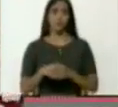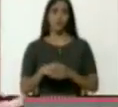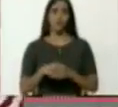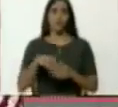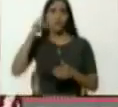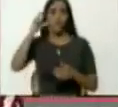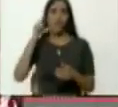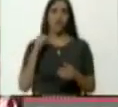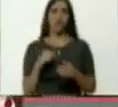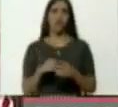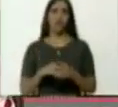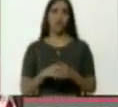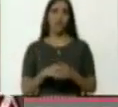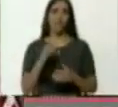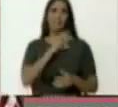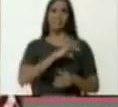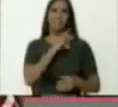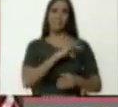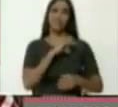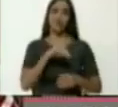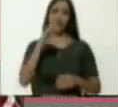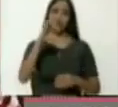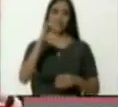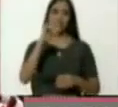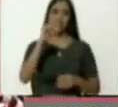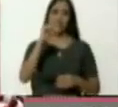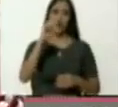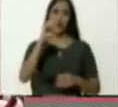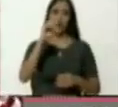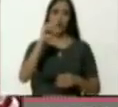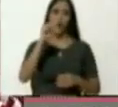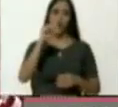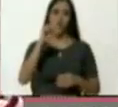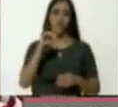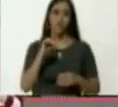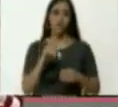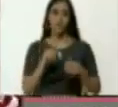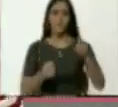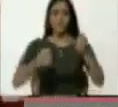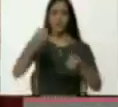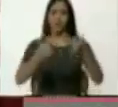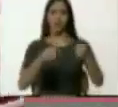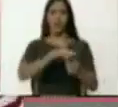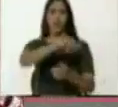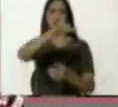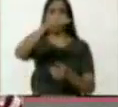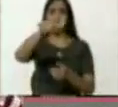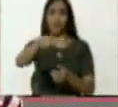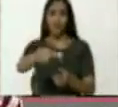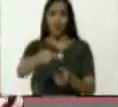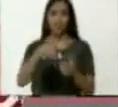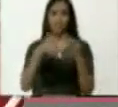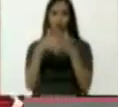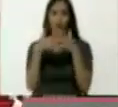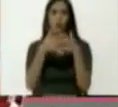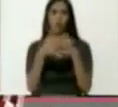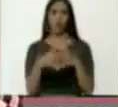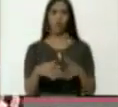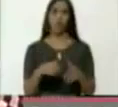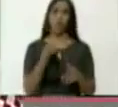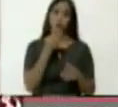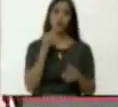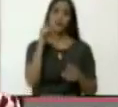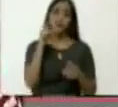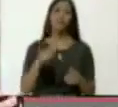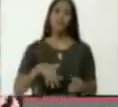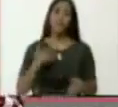días salieron. El señor Simonovic pilotó el avión que lo llevó a Estados Unidos. Se lo aterrizó. Lo aterrizó. Claro. Bueno, Simonovic, si tú eres